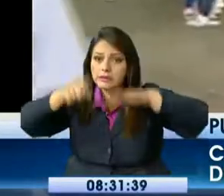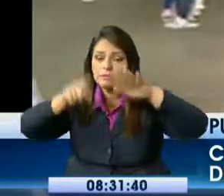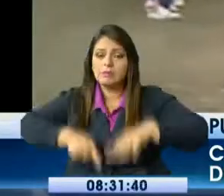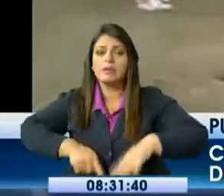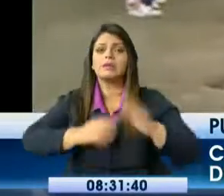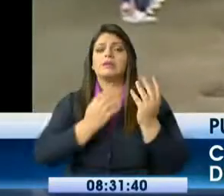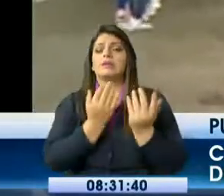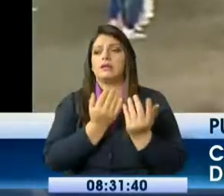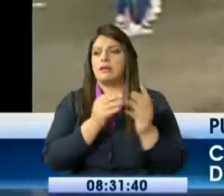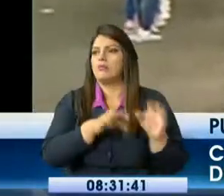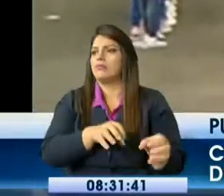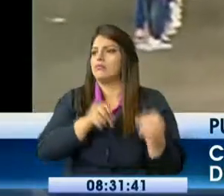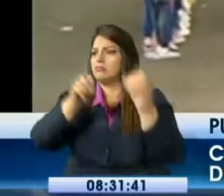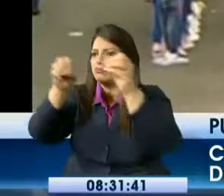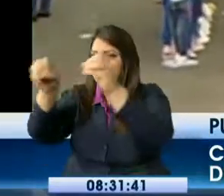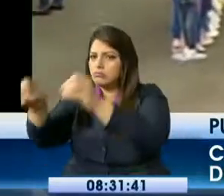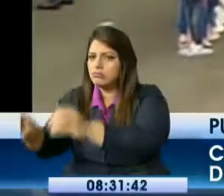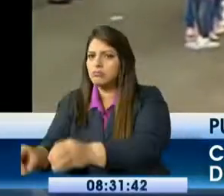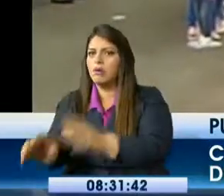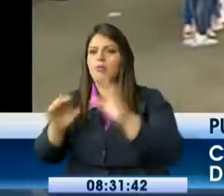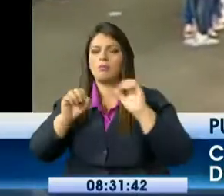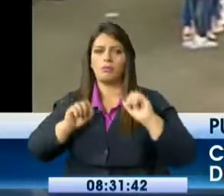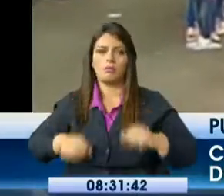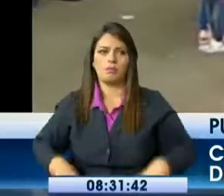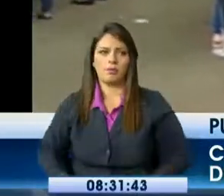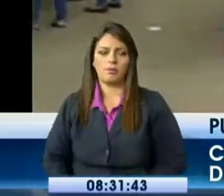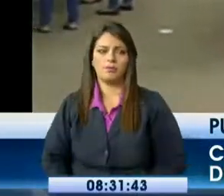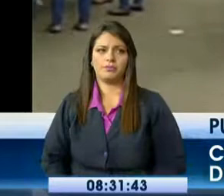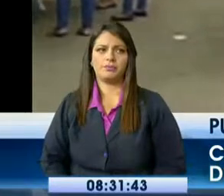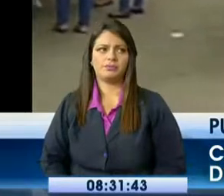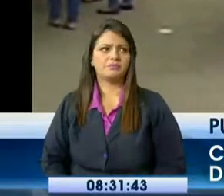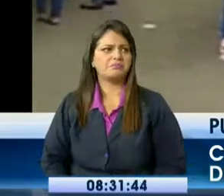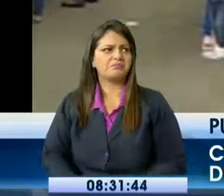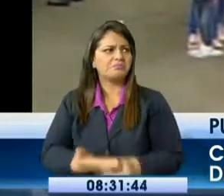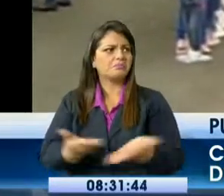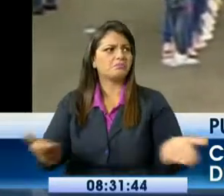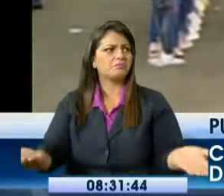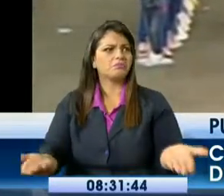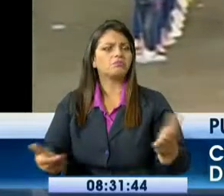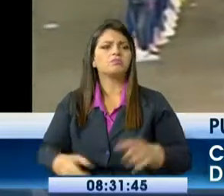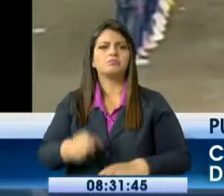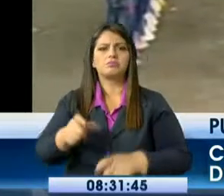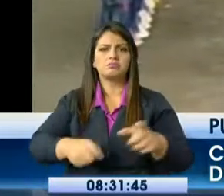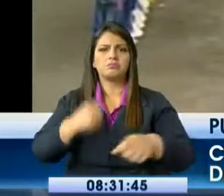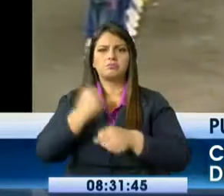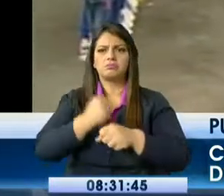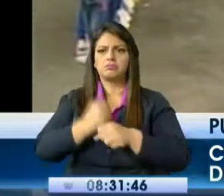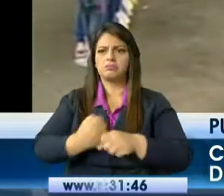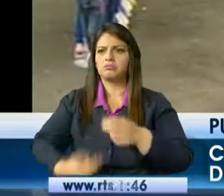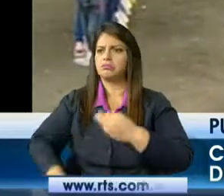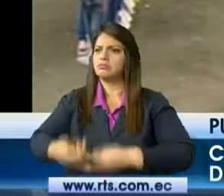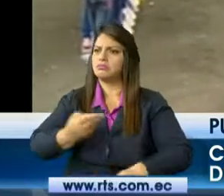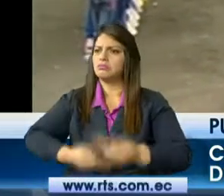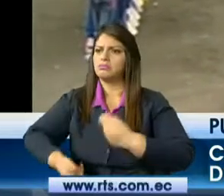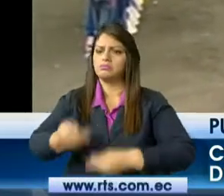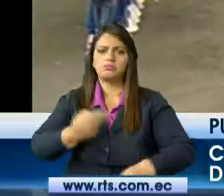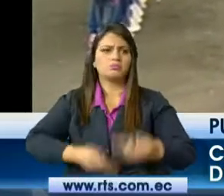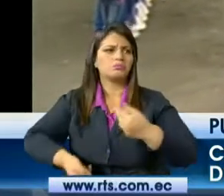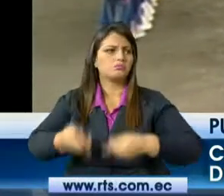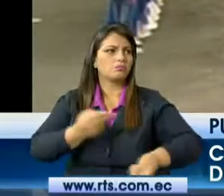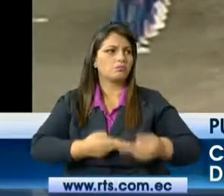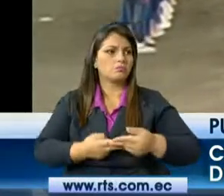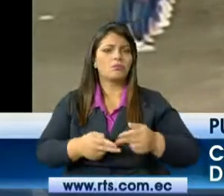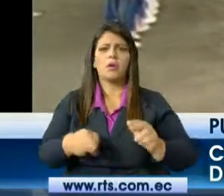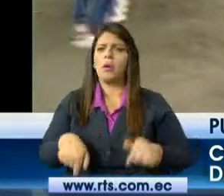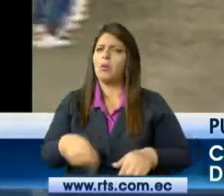porque empiezan a llegar ya un poco desde hoy, ya hasta el domingo. Ahí sí esto es totalmente repleto desde esa